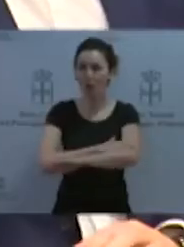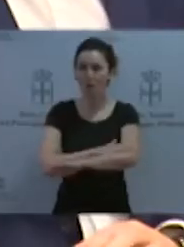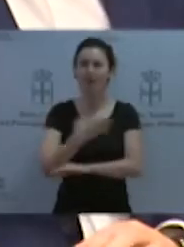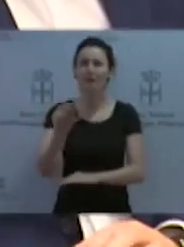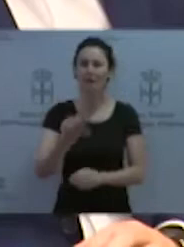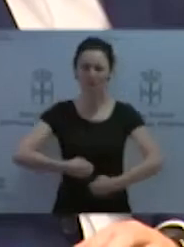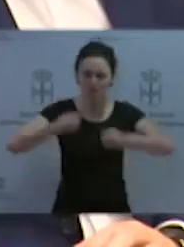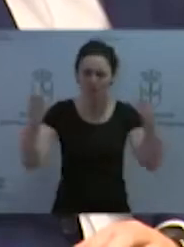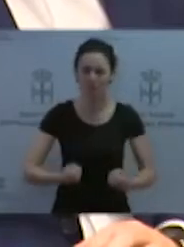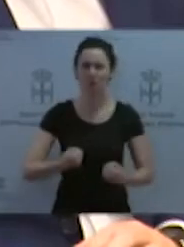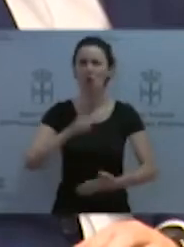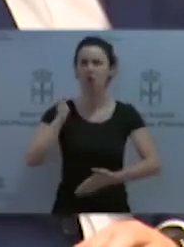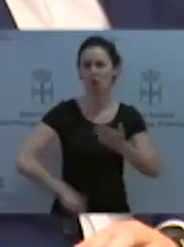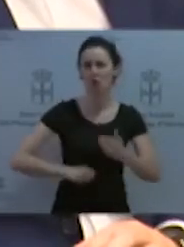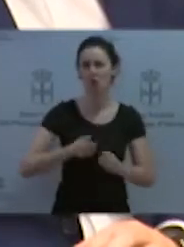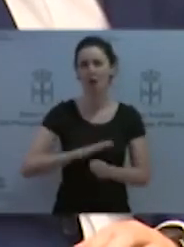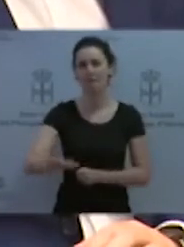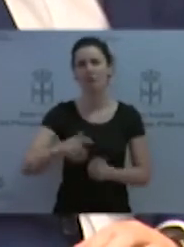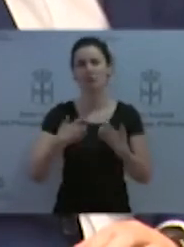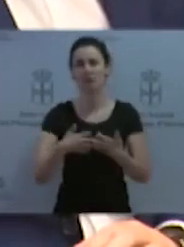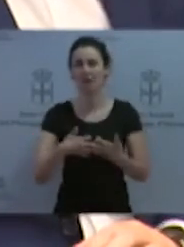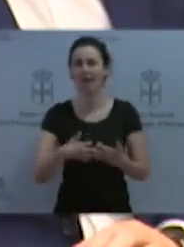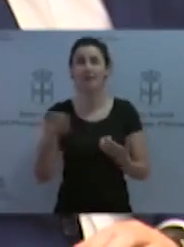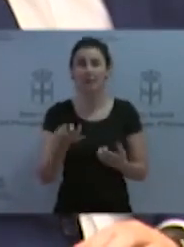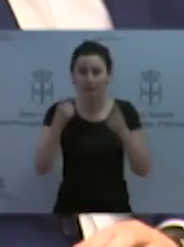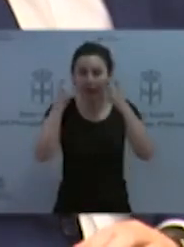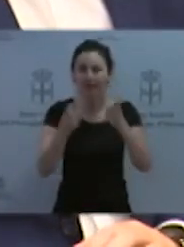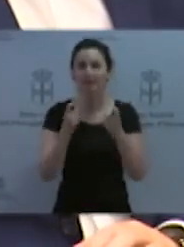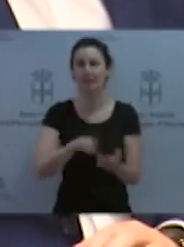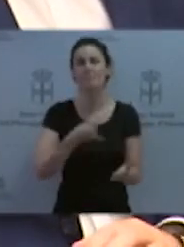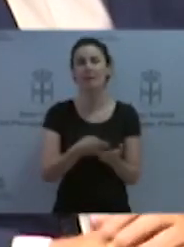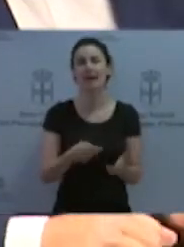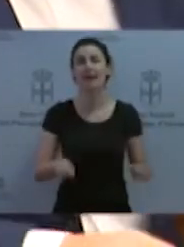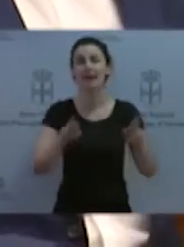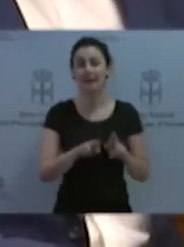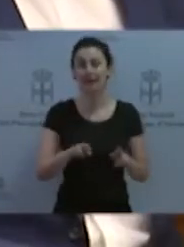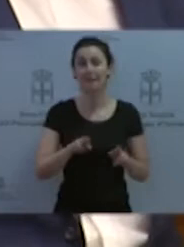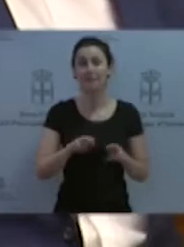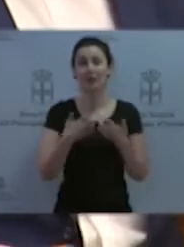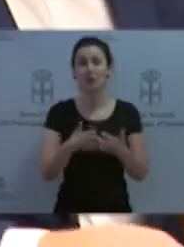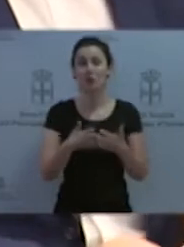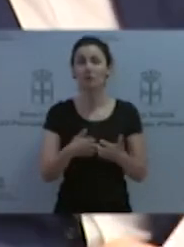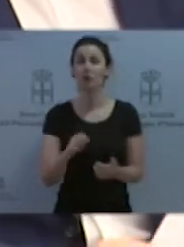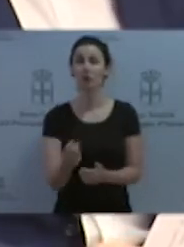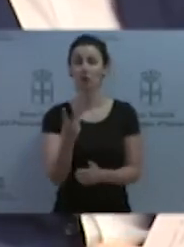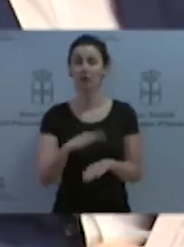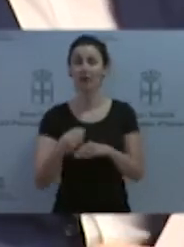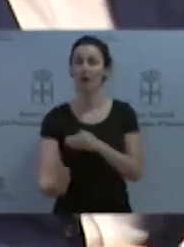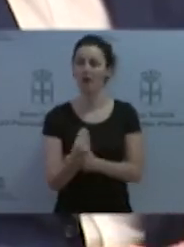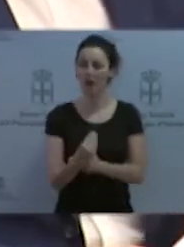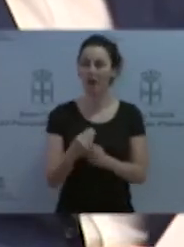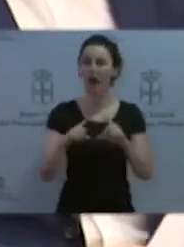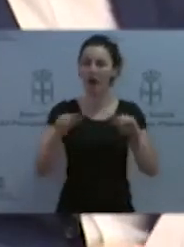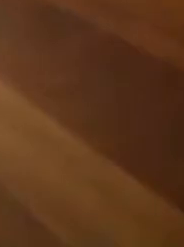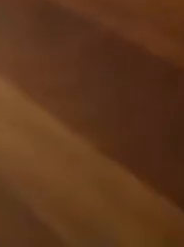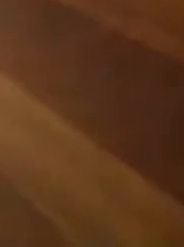influya en la configuración del plan reindus para que asturias no quede fuera de estas ayudas desde la legitimidad institucional que tiene el gobierno de